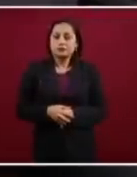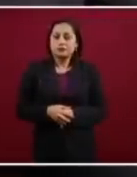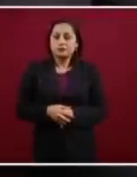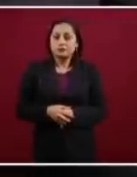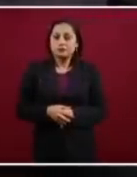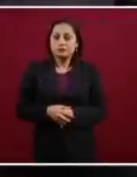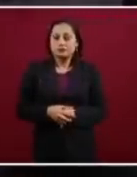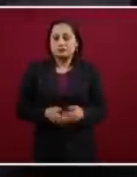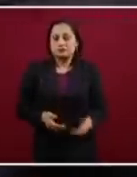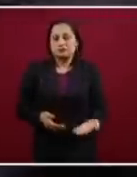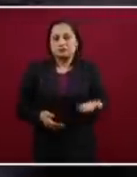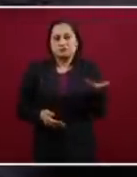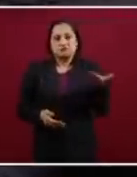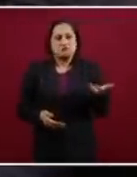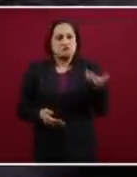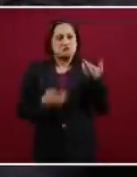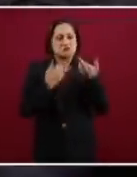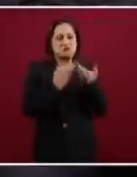debemos